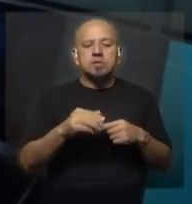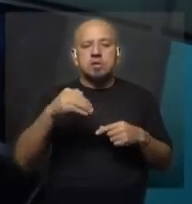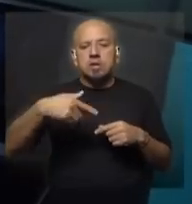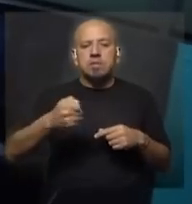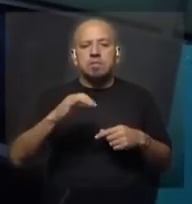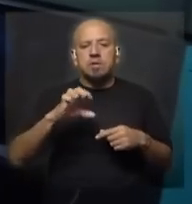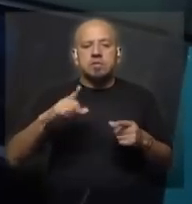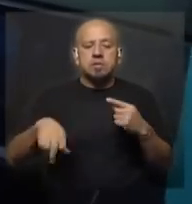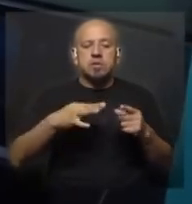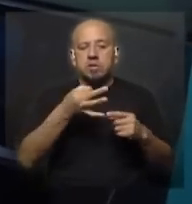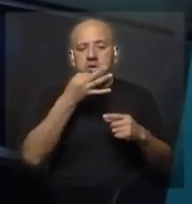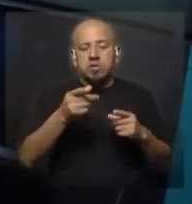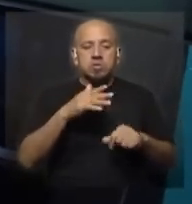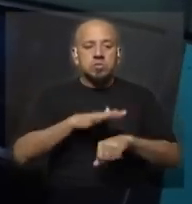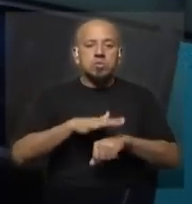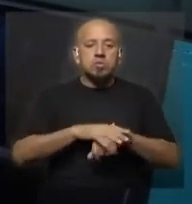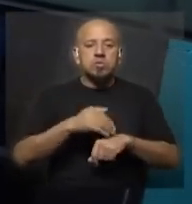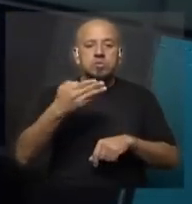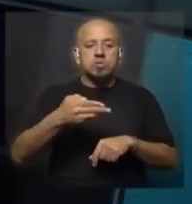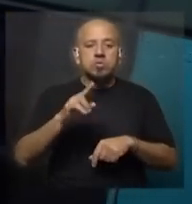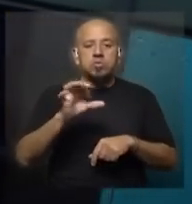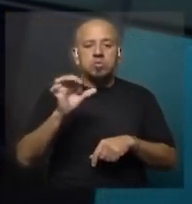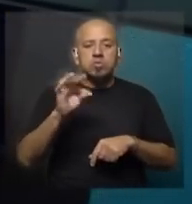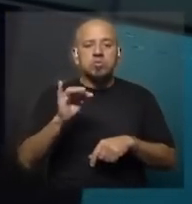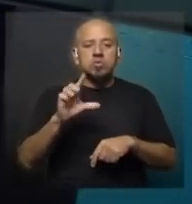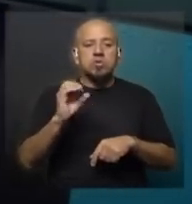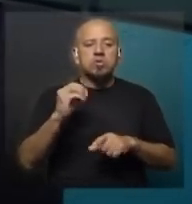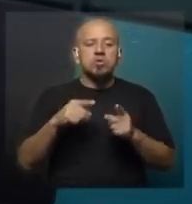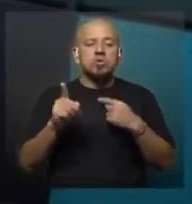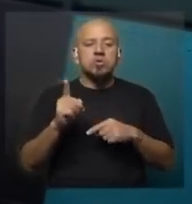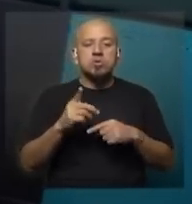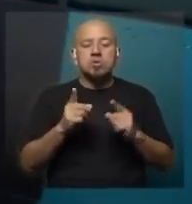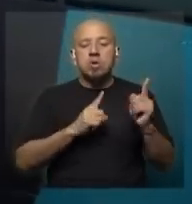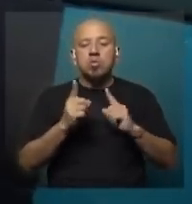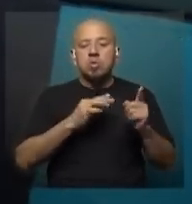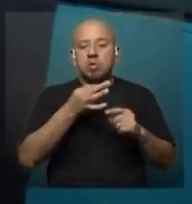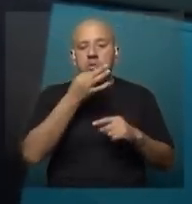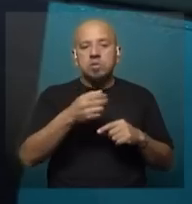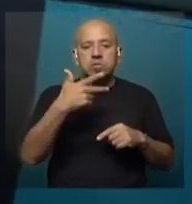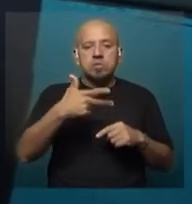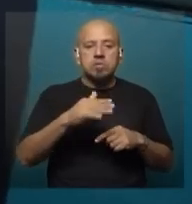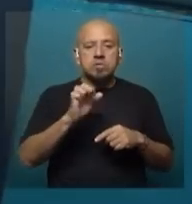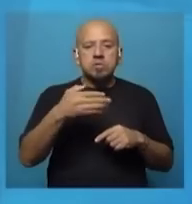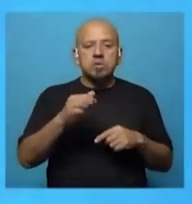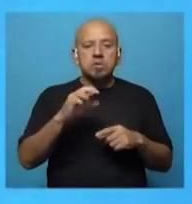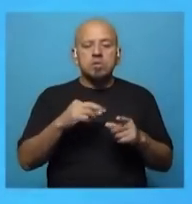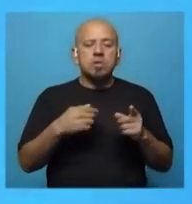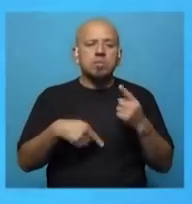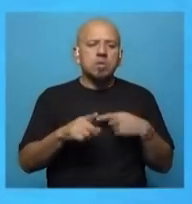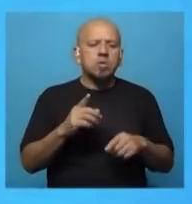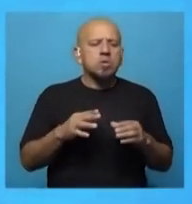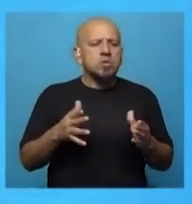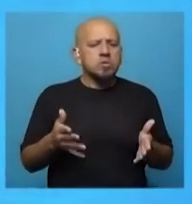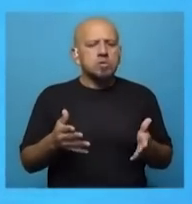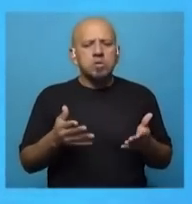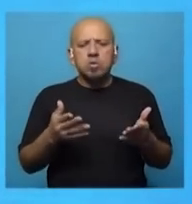Maciel que contradice lo dicho en su momento también por ahora repasamos recién en la introducción algunas declaraciones Heber primero no vamos a ir algunos casos puntuales pero